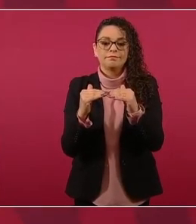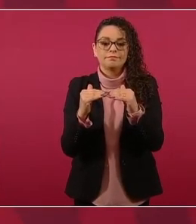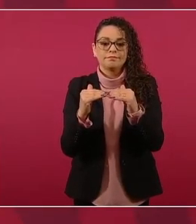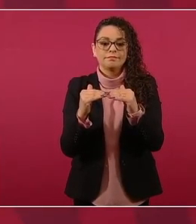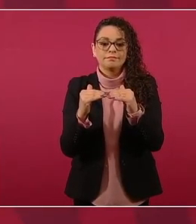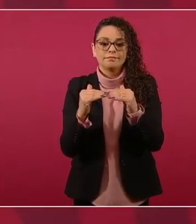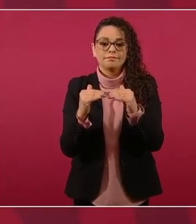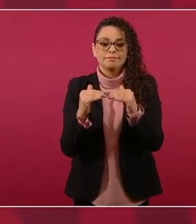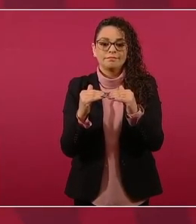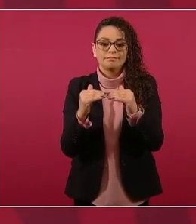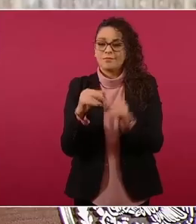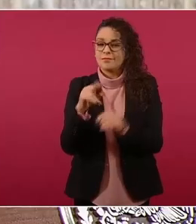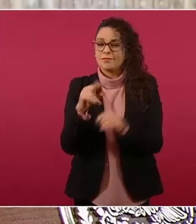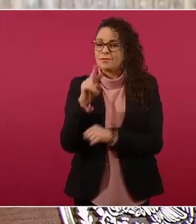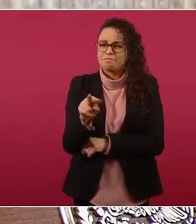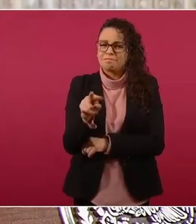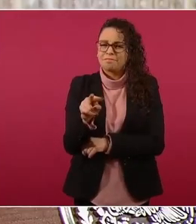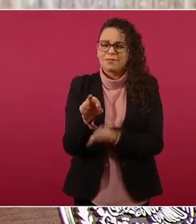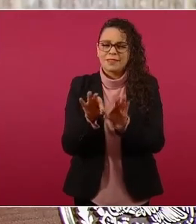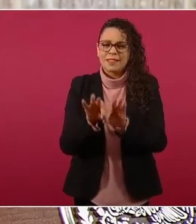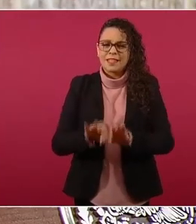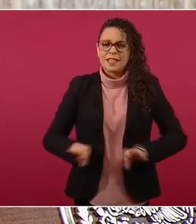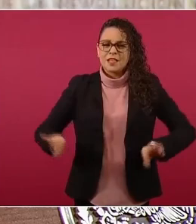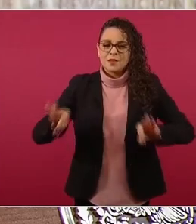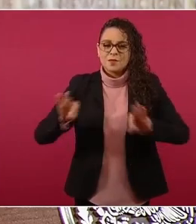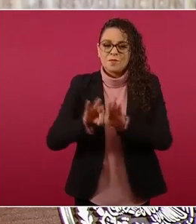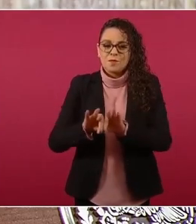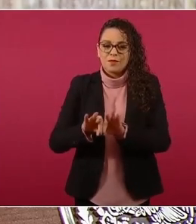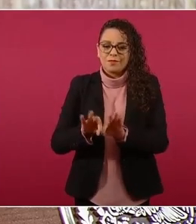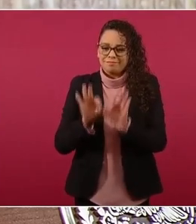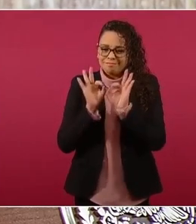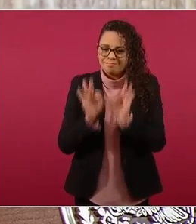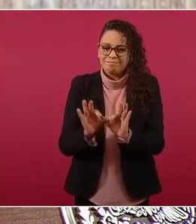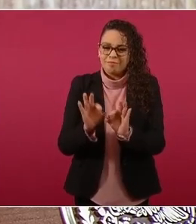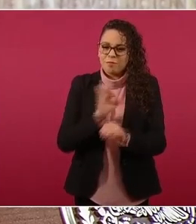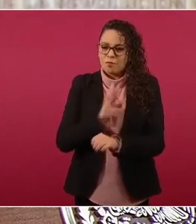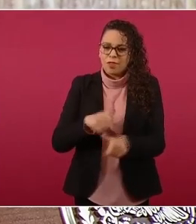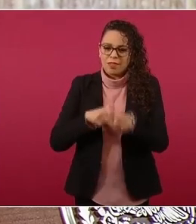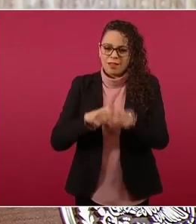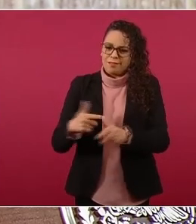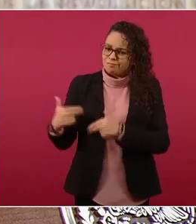un gran legado, una gran herencia,